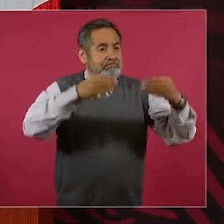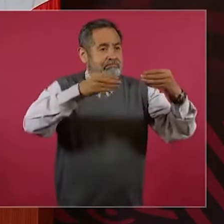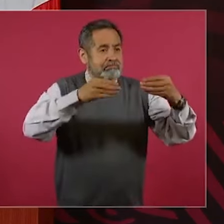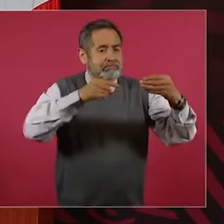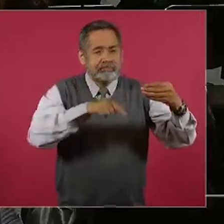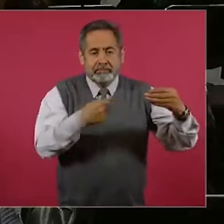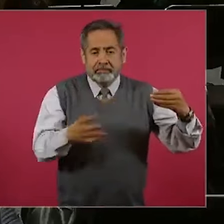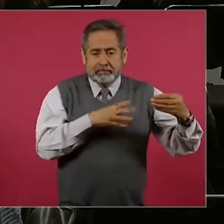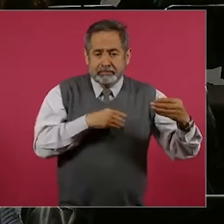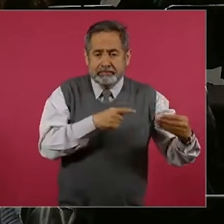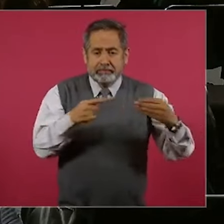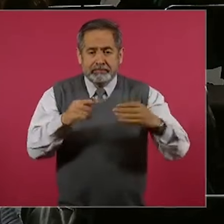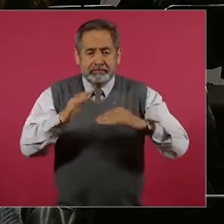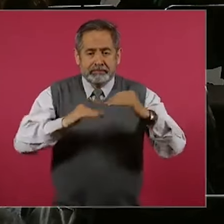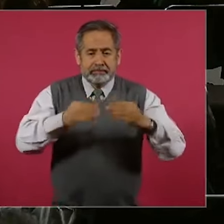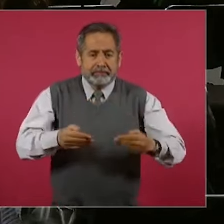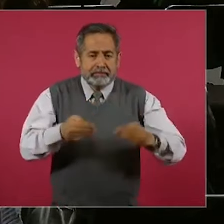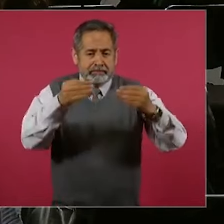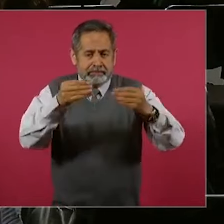¿No tienes ahí?